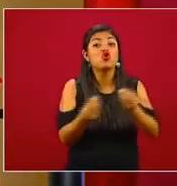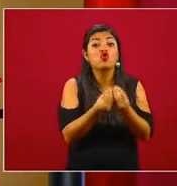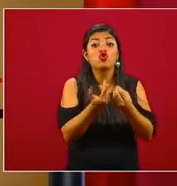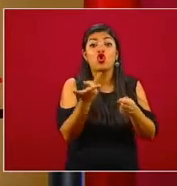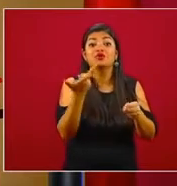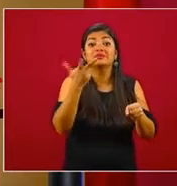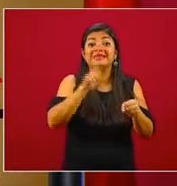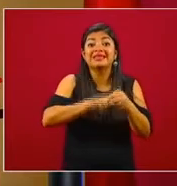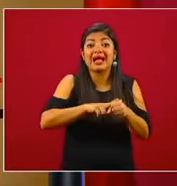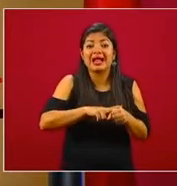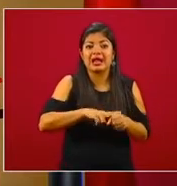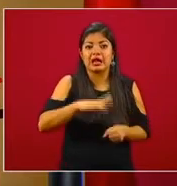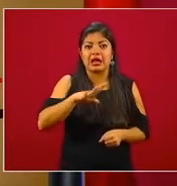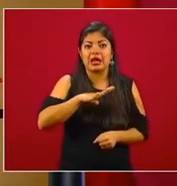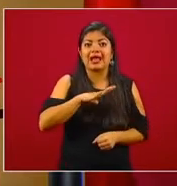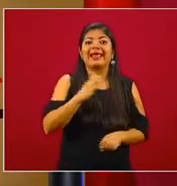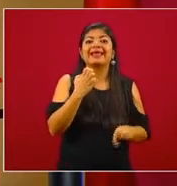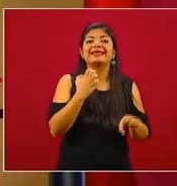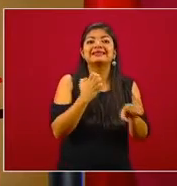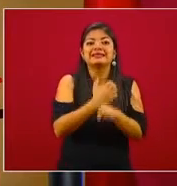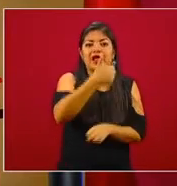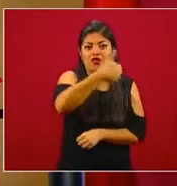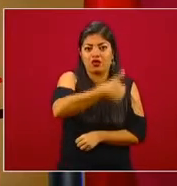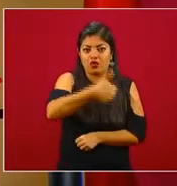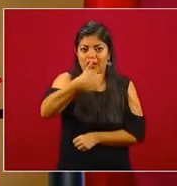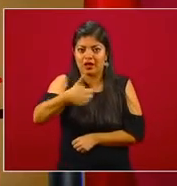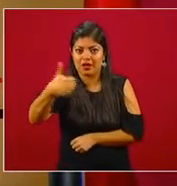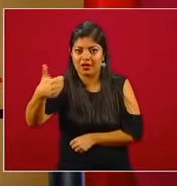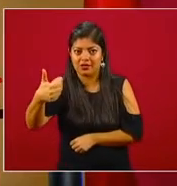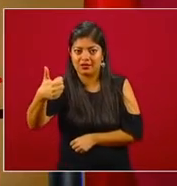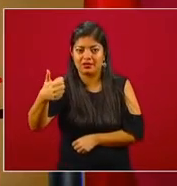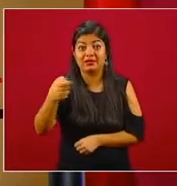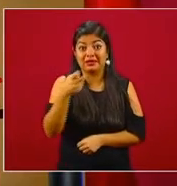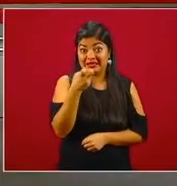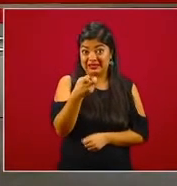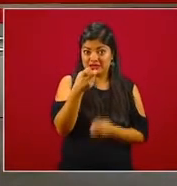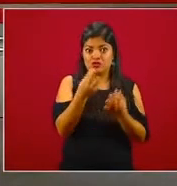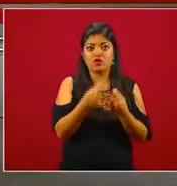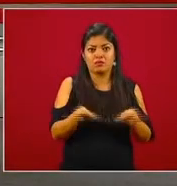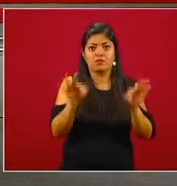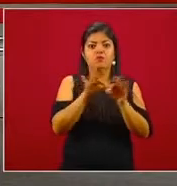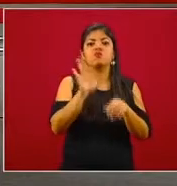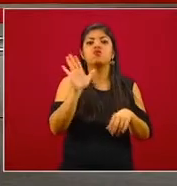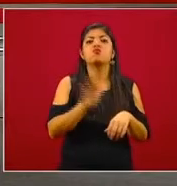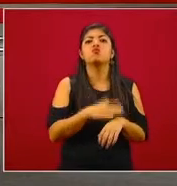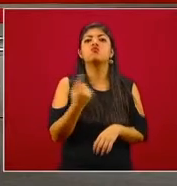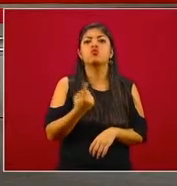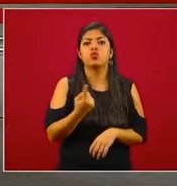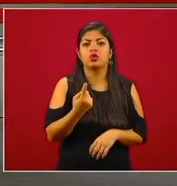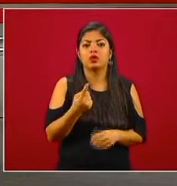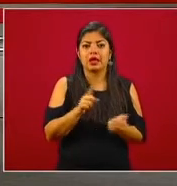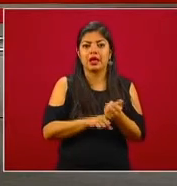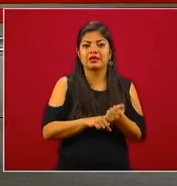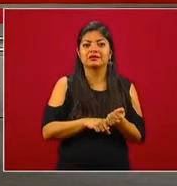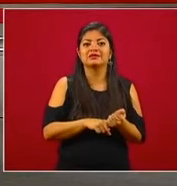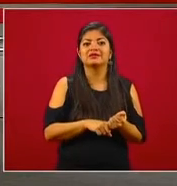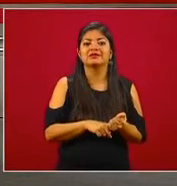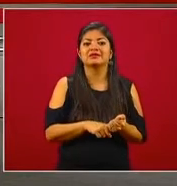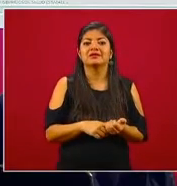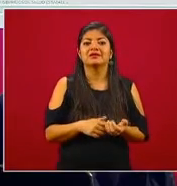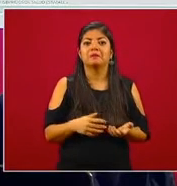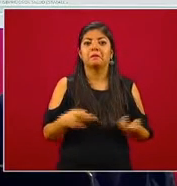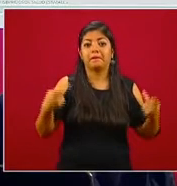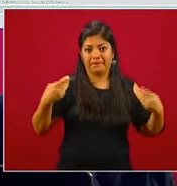hospitales que están occupancy en una entidad percentages, federativa. they represent all of the Entonces, esto es hospitals muy that lie importante in a porque specific state. la So perspectiva que for us, tiene